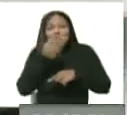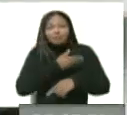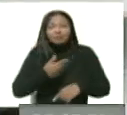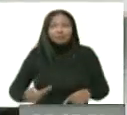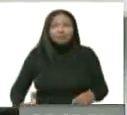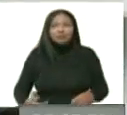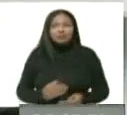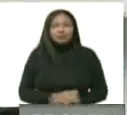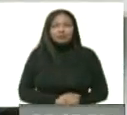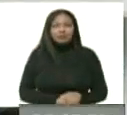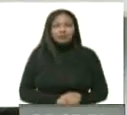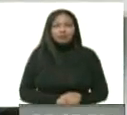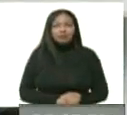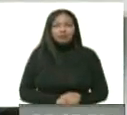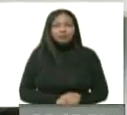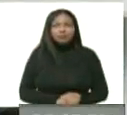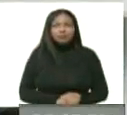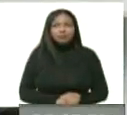¿Mi?